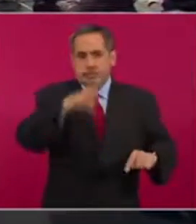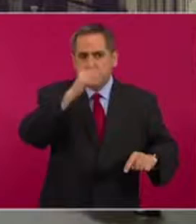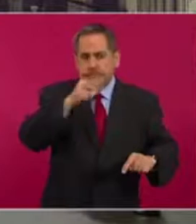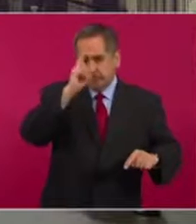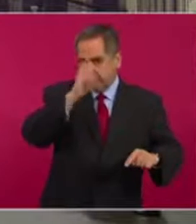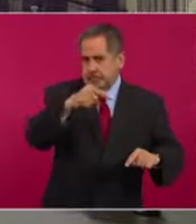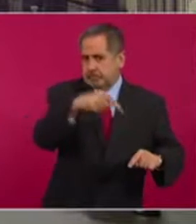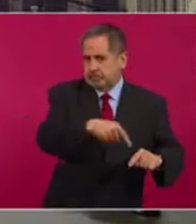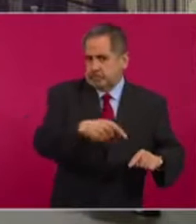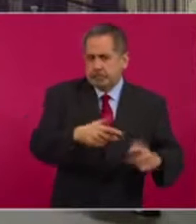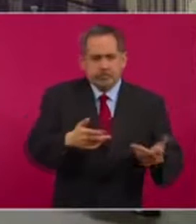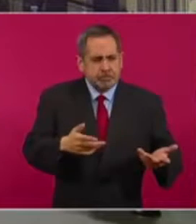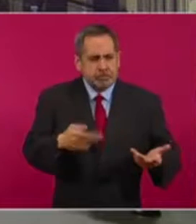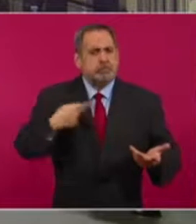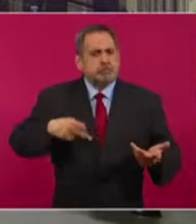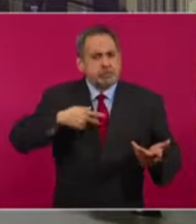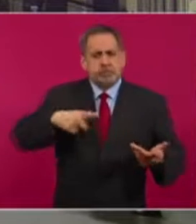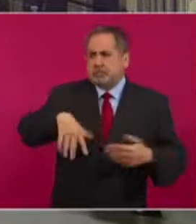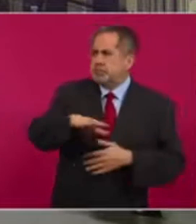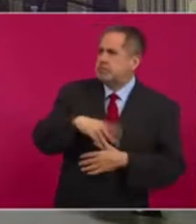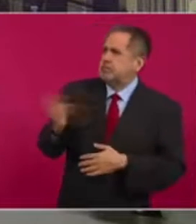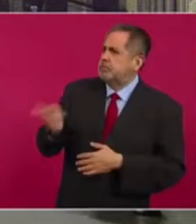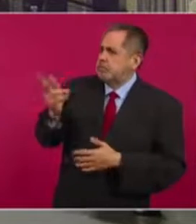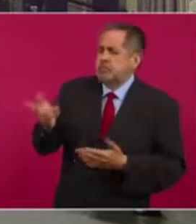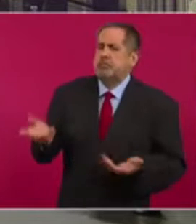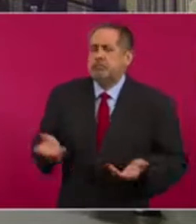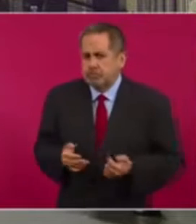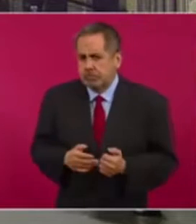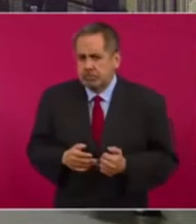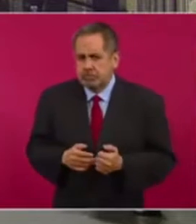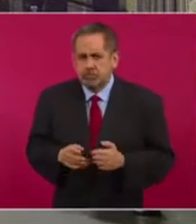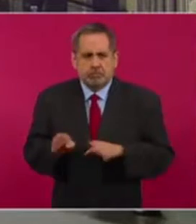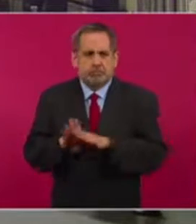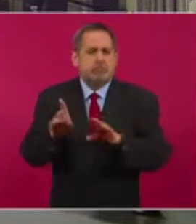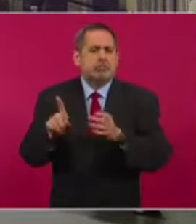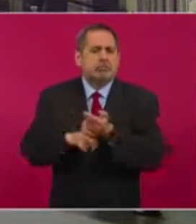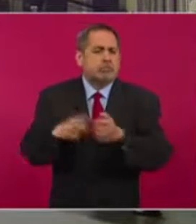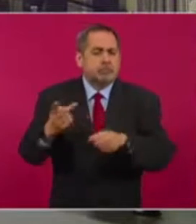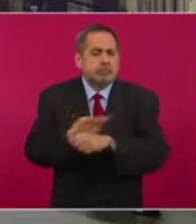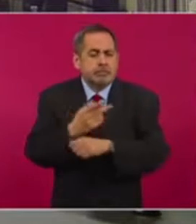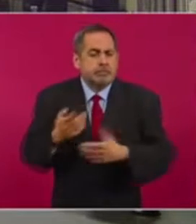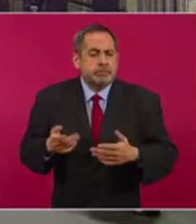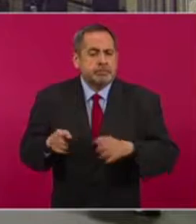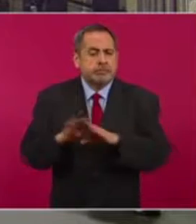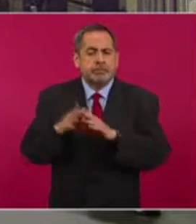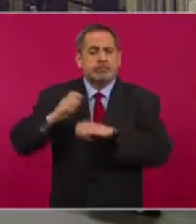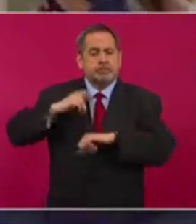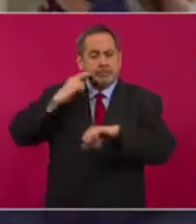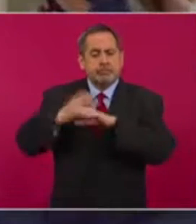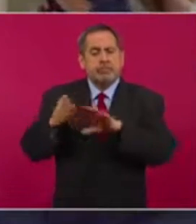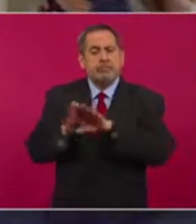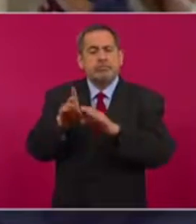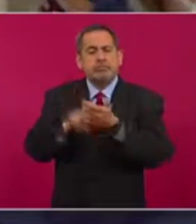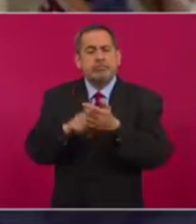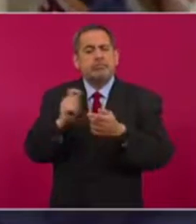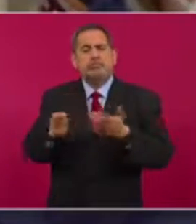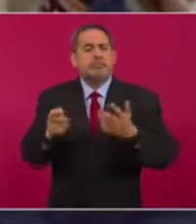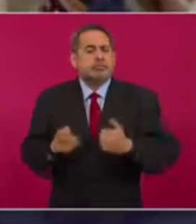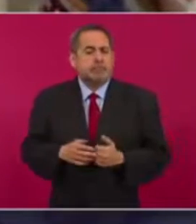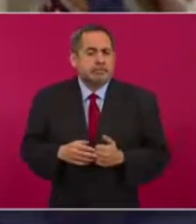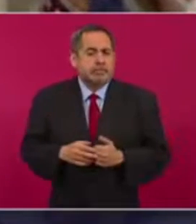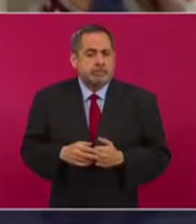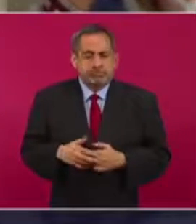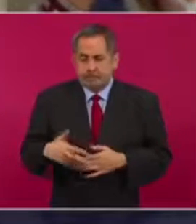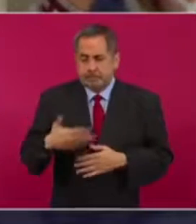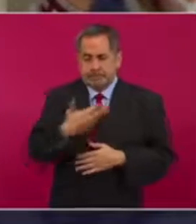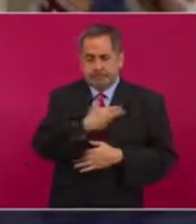construcciones, y ellos preguntan si en un momento dado cuál sería, digamos, el papel que tendría que hacer el